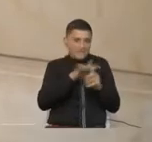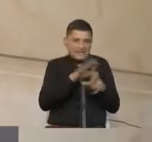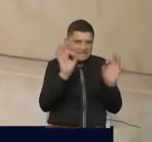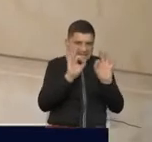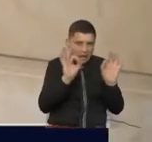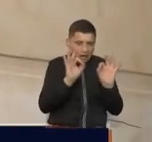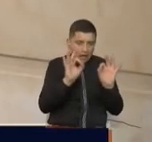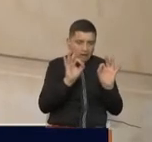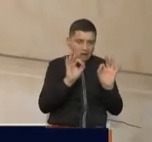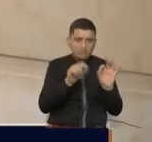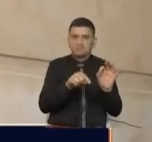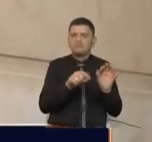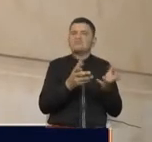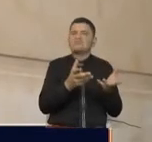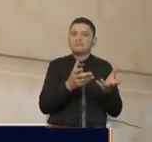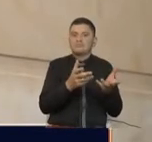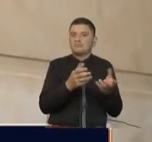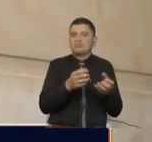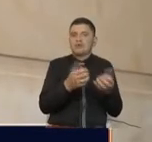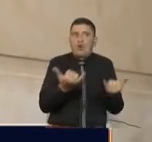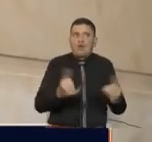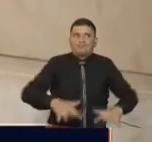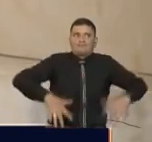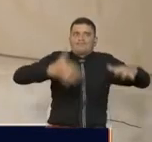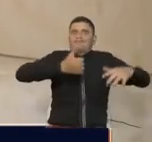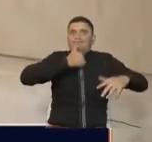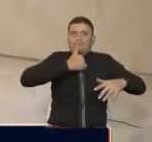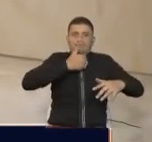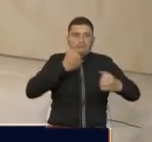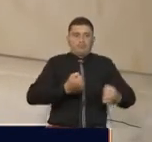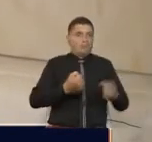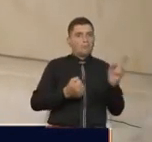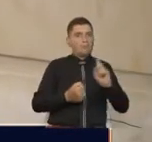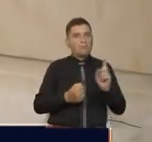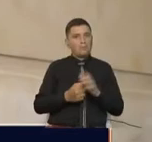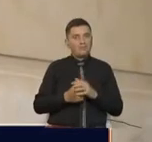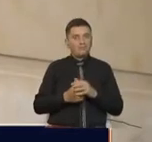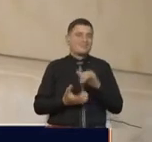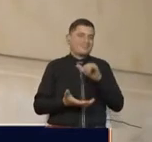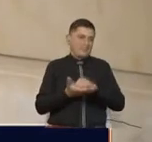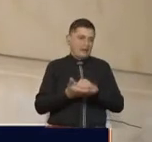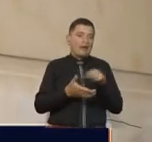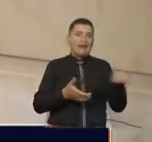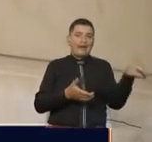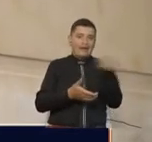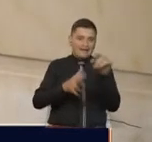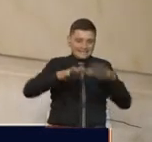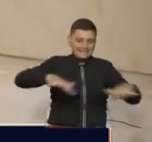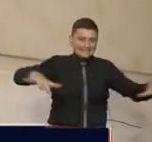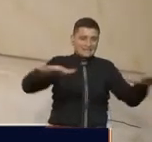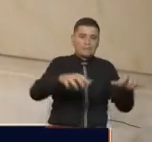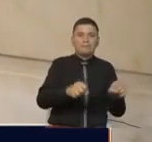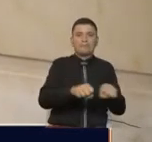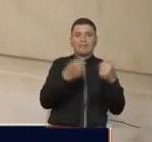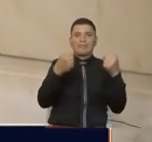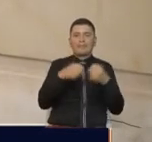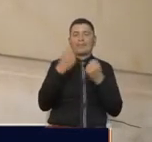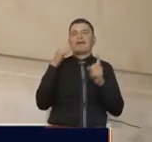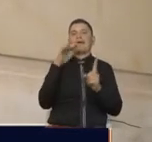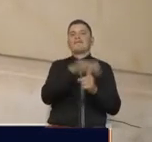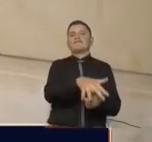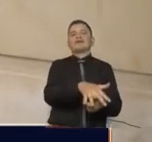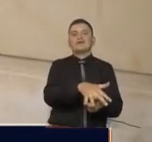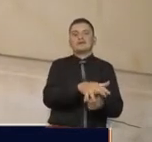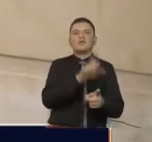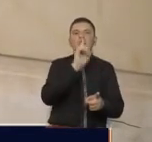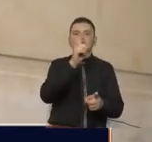los problemas que hoy tiene. Pero ha sido una región absolutamente damnificada por la intervención,